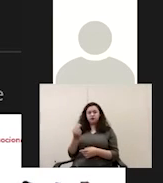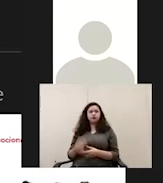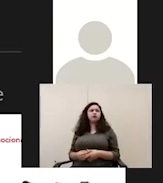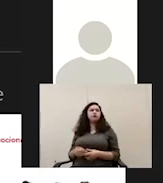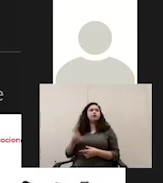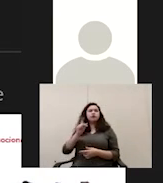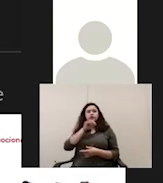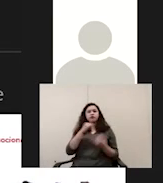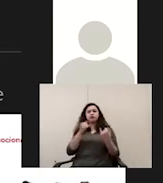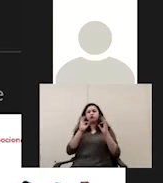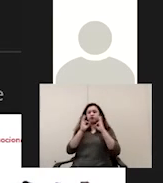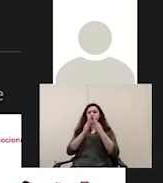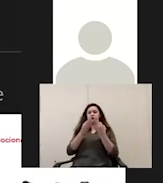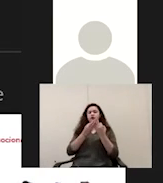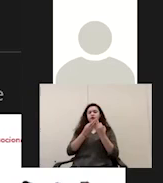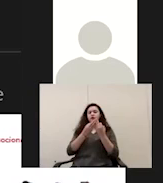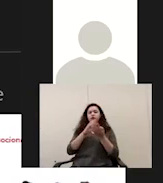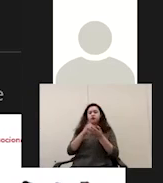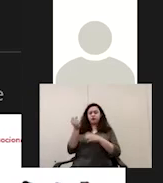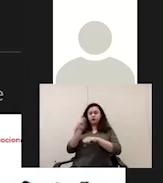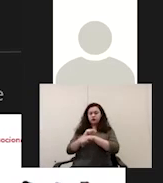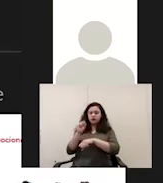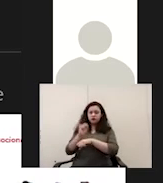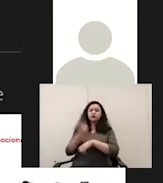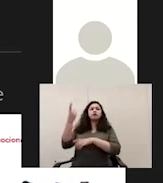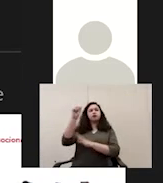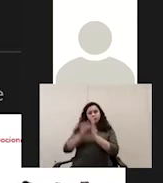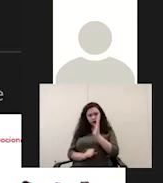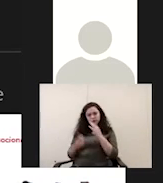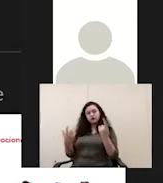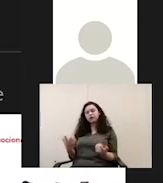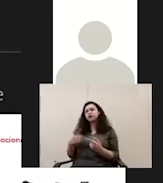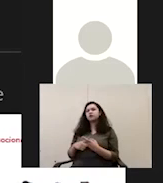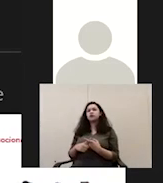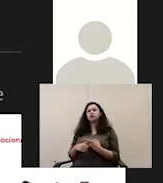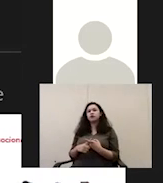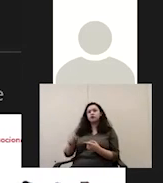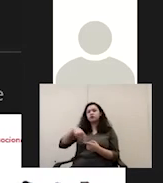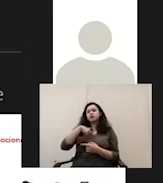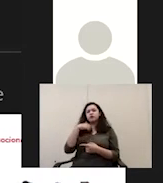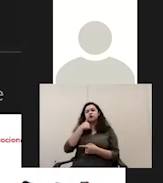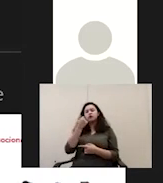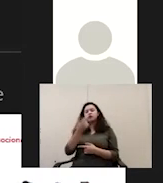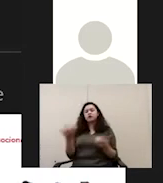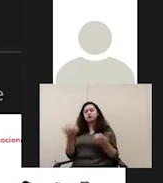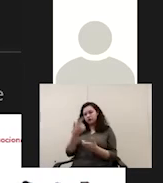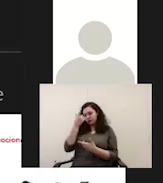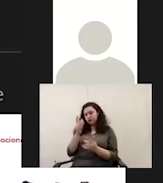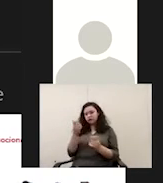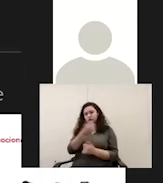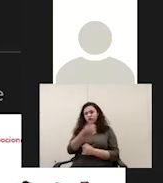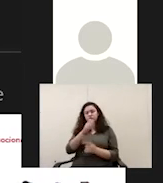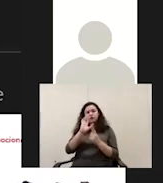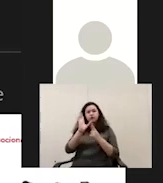igual pueden hacer la mención cada semana, cada mes, cada que ustedes gusten, de las atribuciones que tiene este